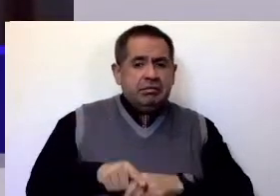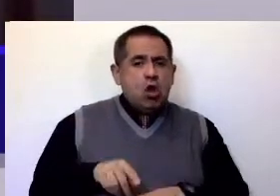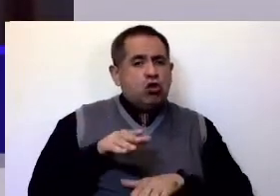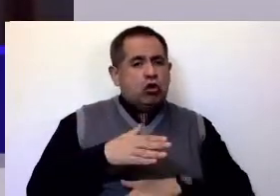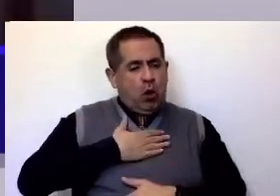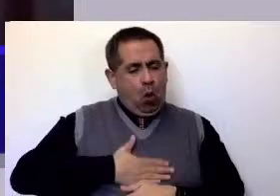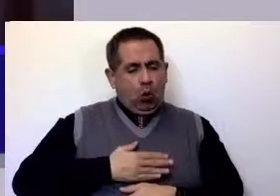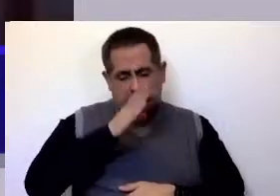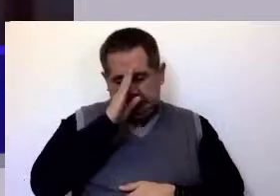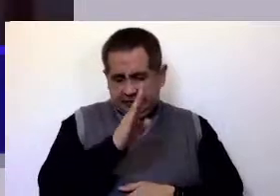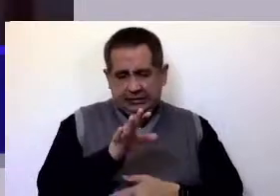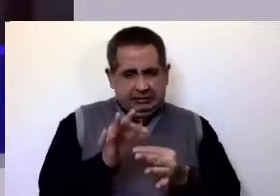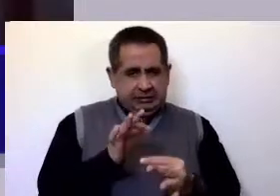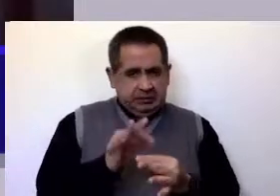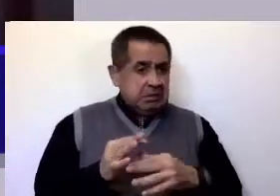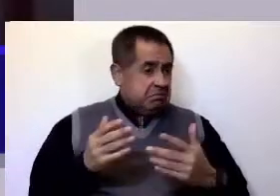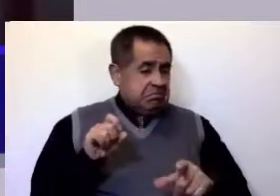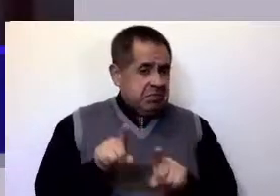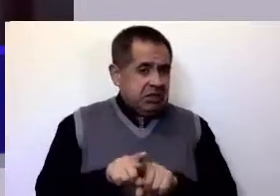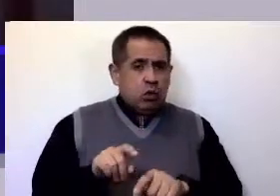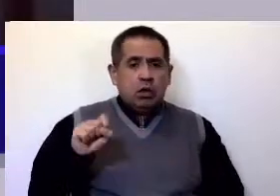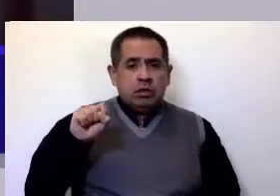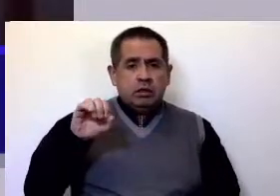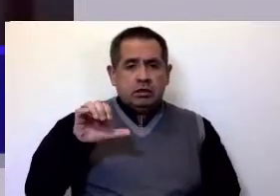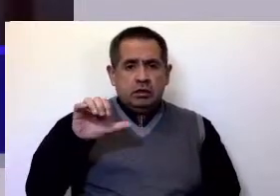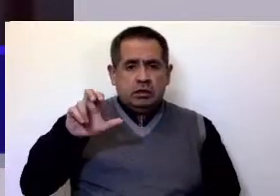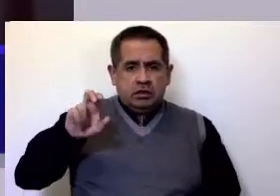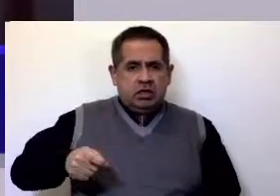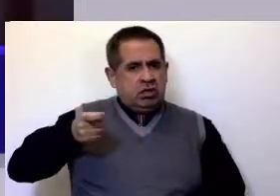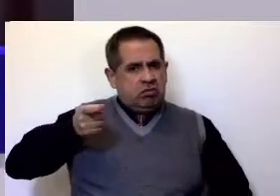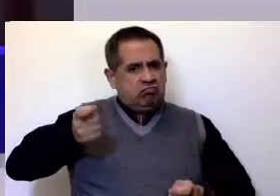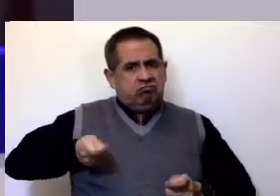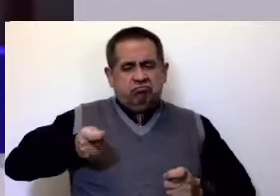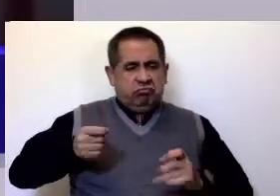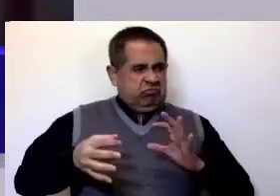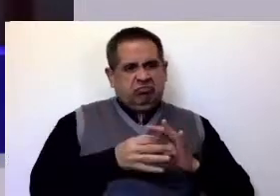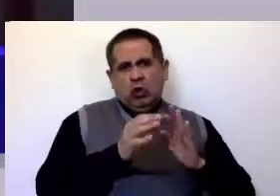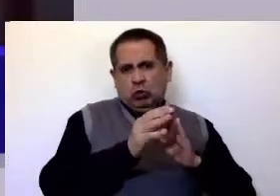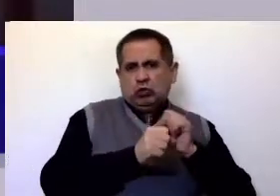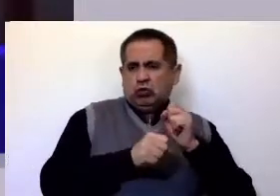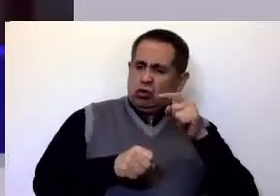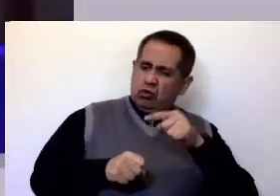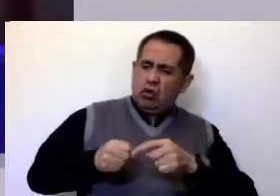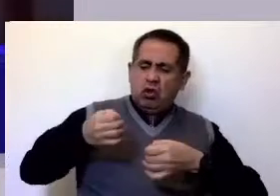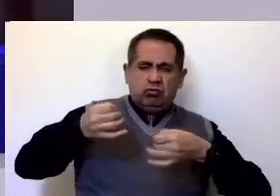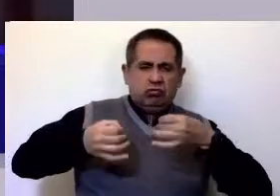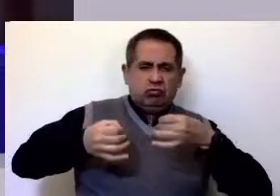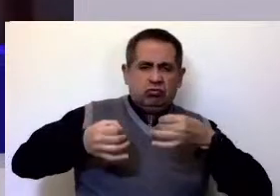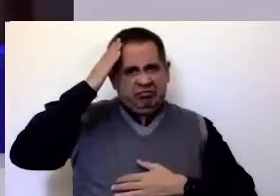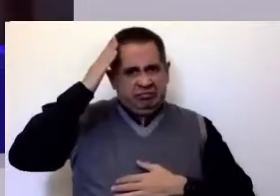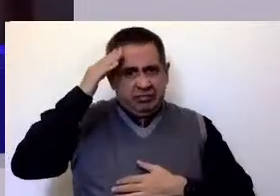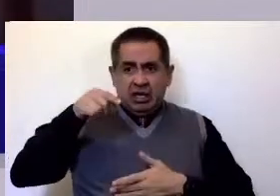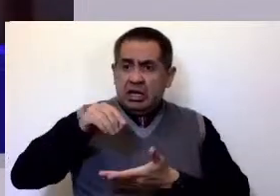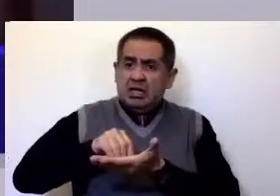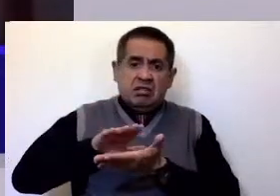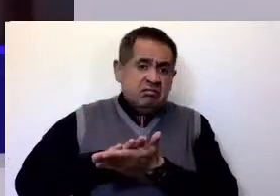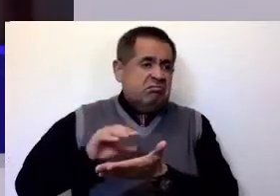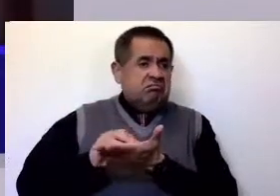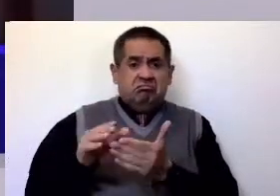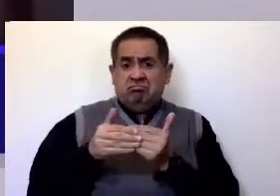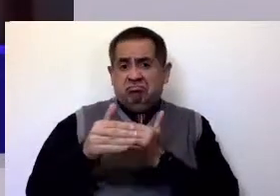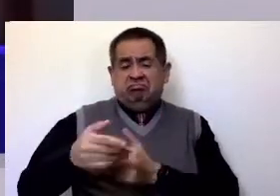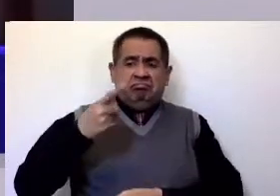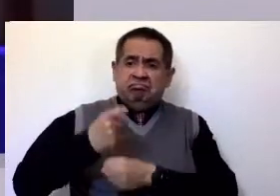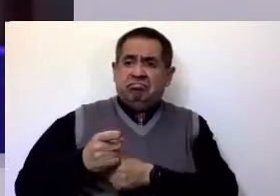suprema corte asumiendo su papel de tribunal constitucional ha sentado precedentes importantes desde finales del siglo